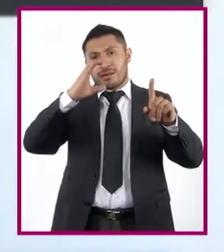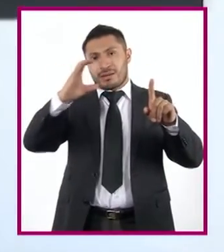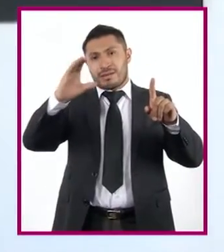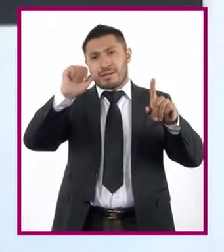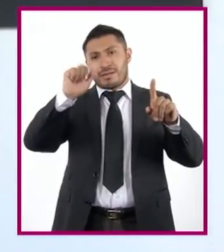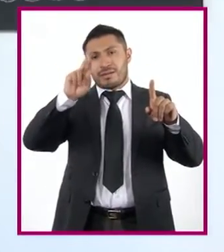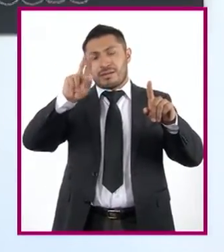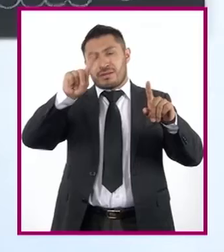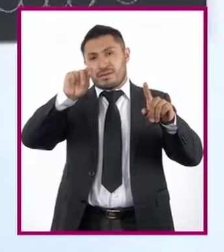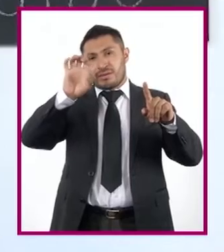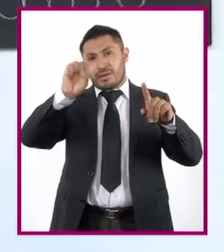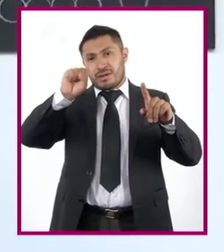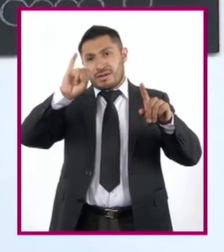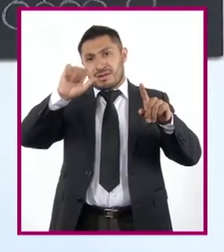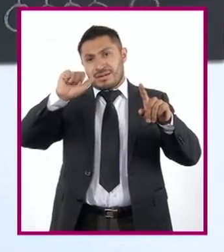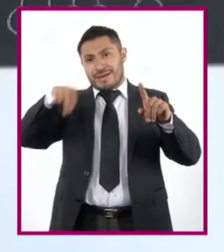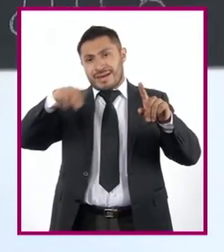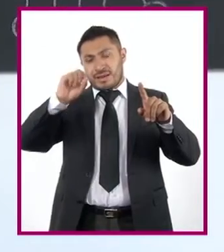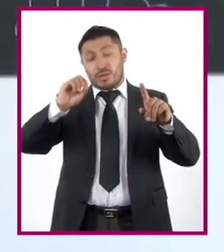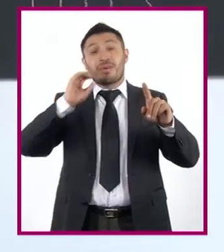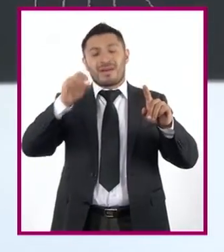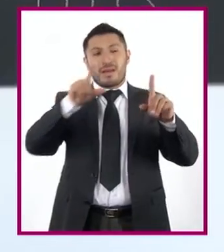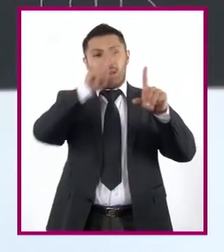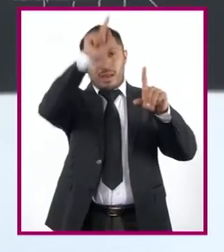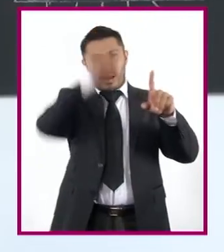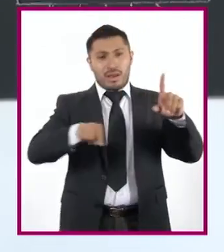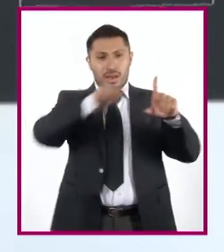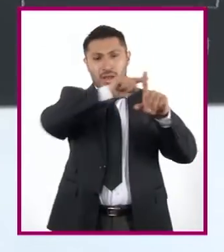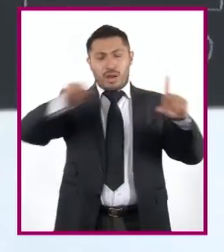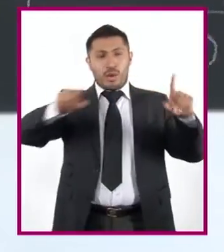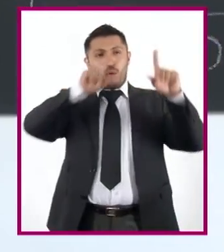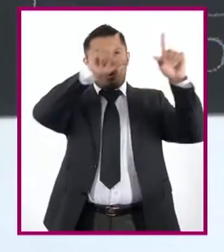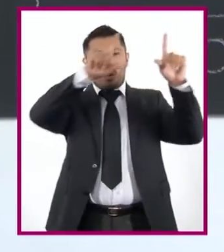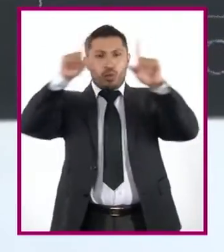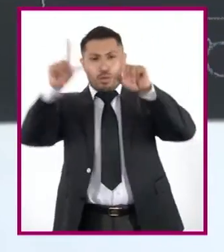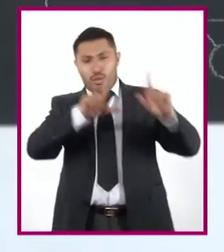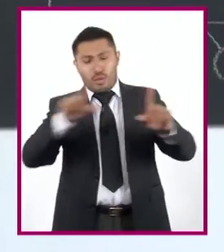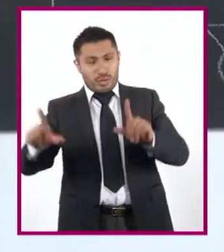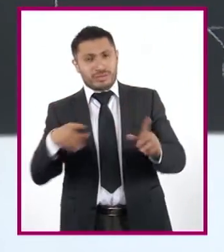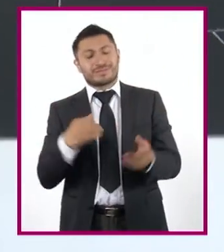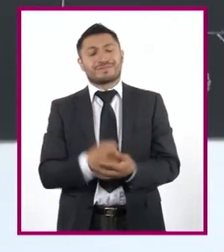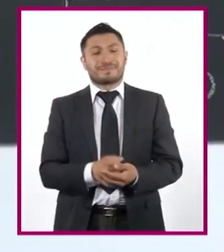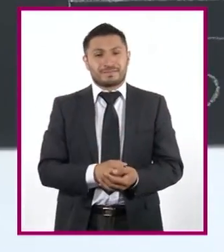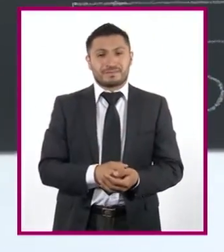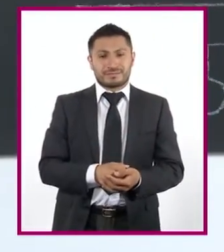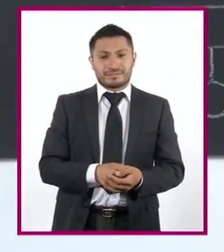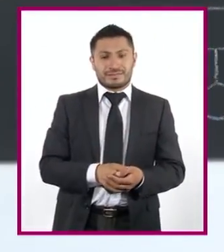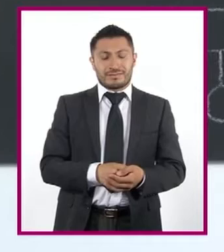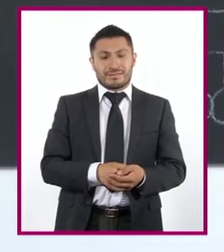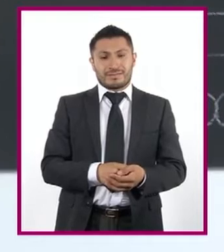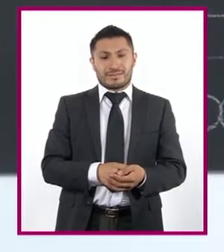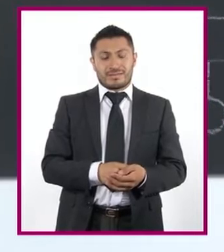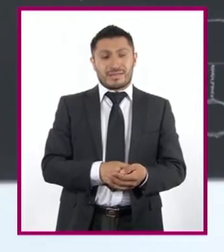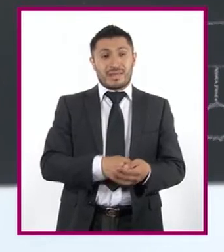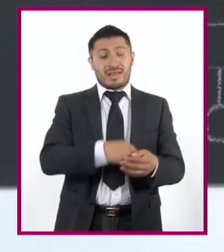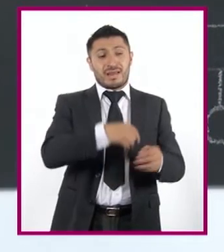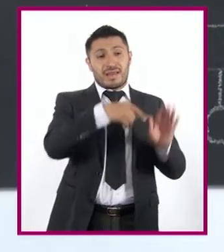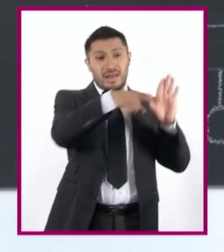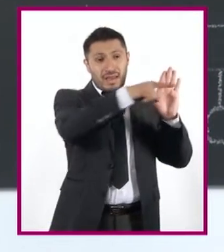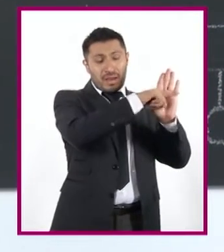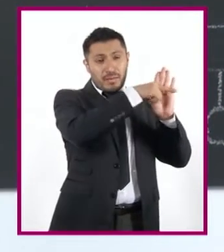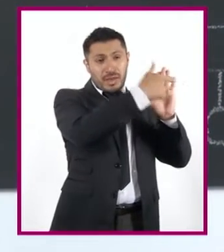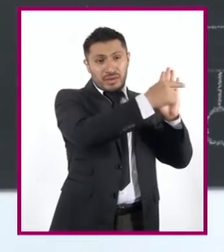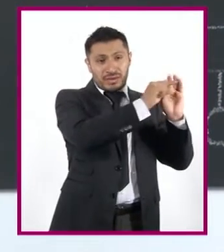4 cuadrantes y que los valores de ambos ejes vayan desde 7 negativo hasta